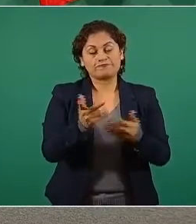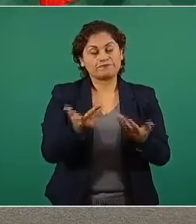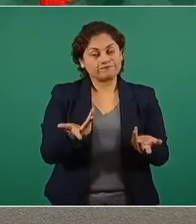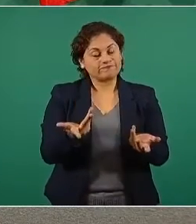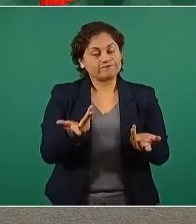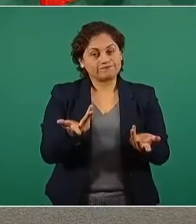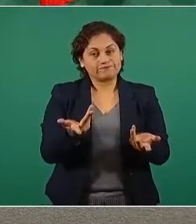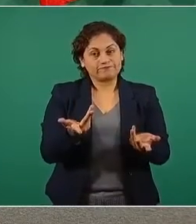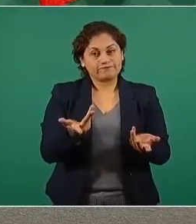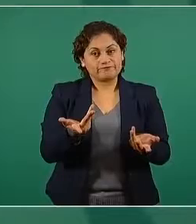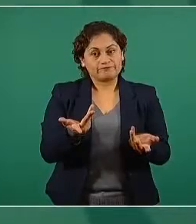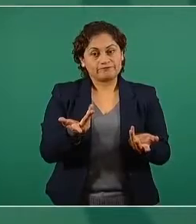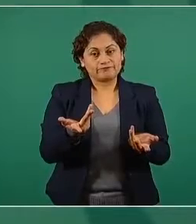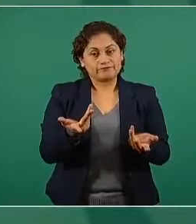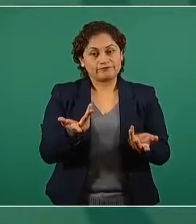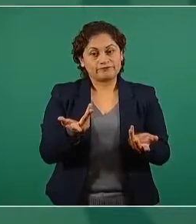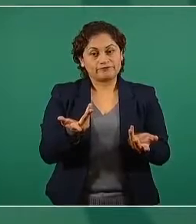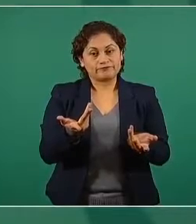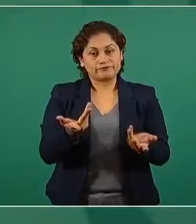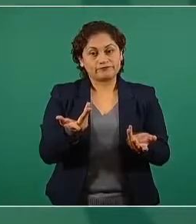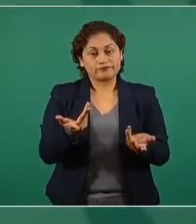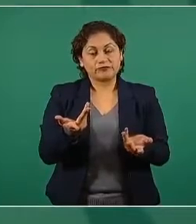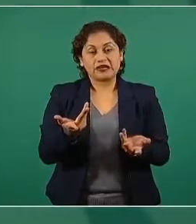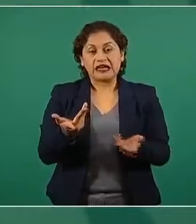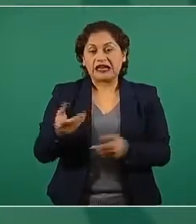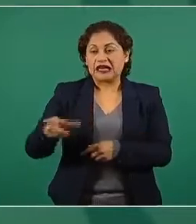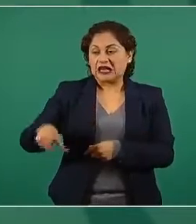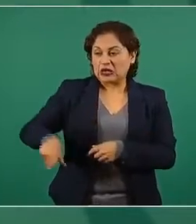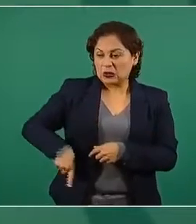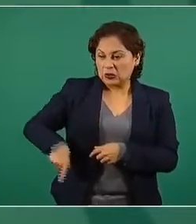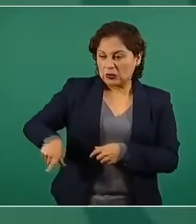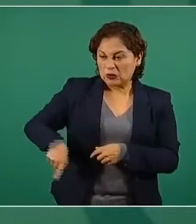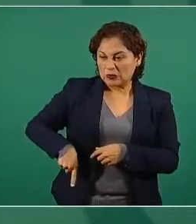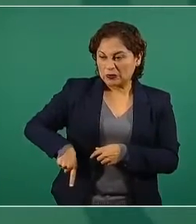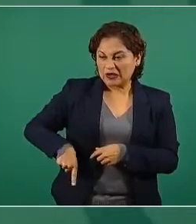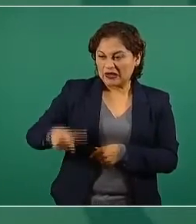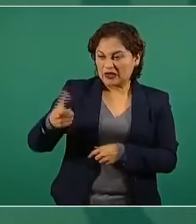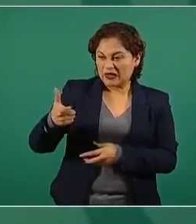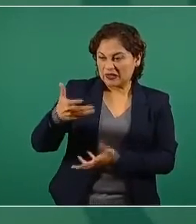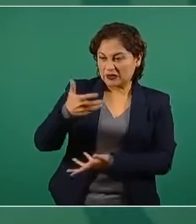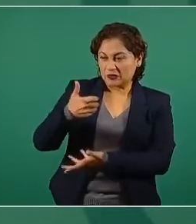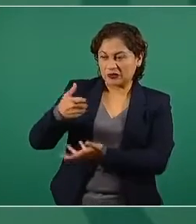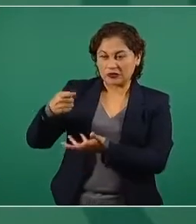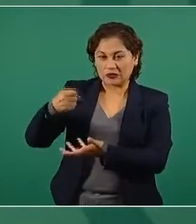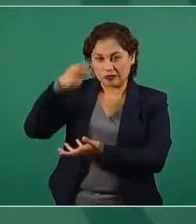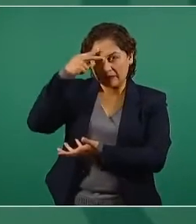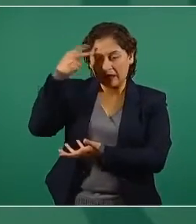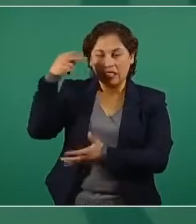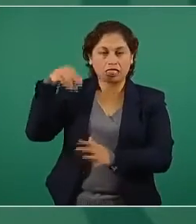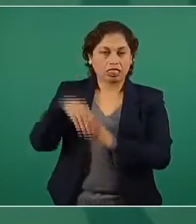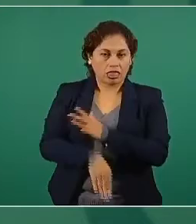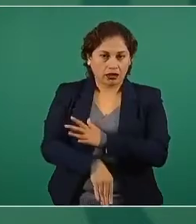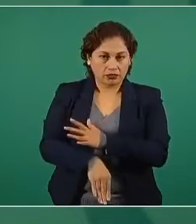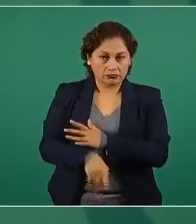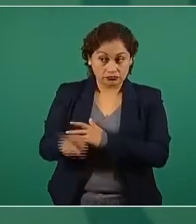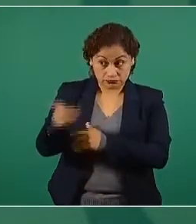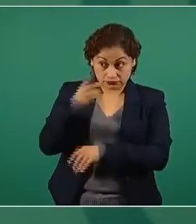perjudicar o afectando la hacienda pública de México. Estos contratos, por